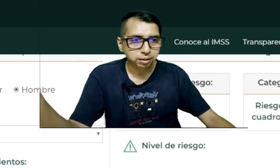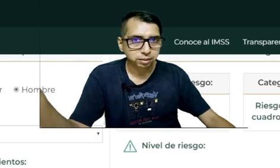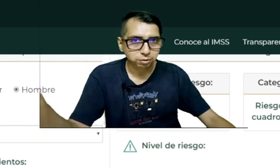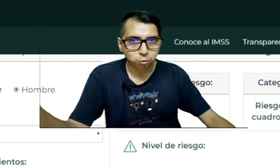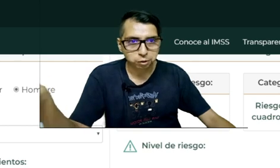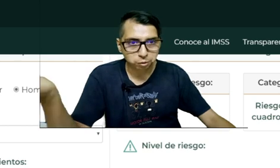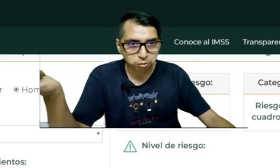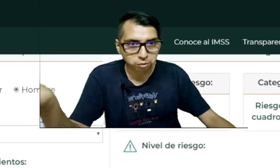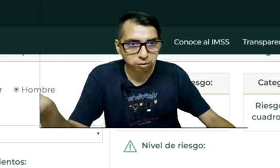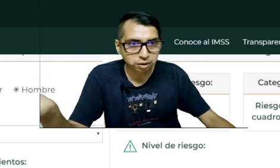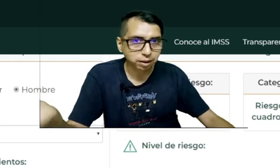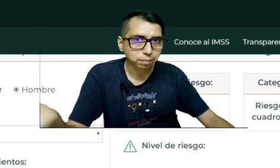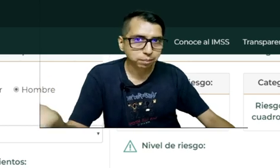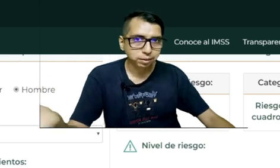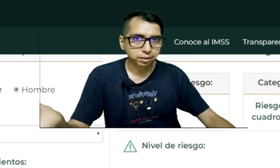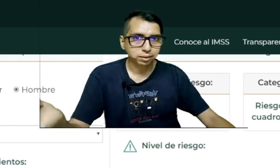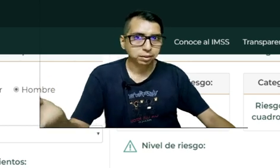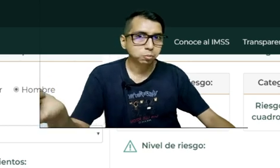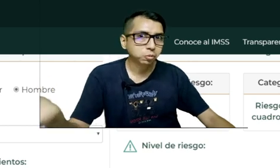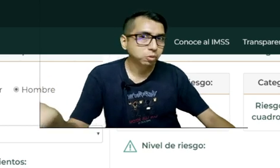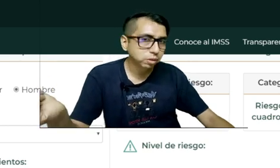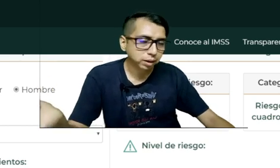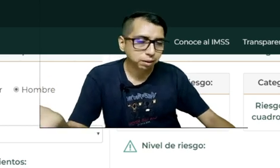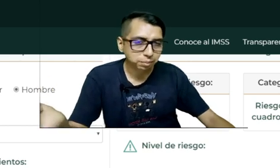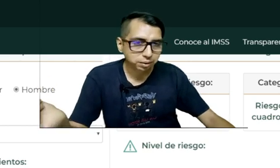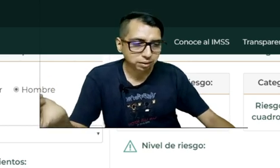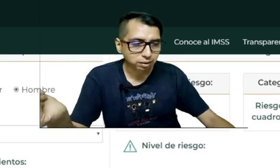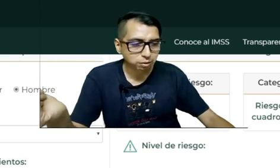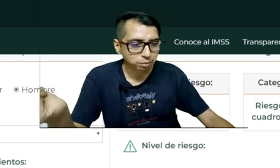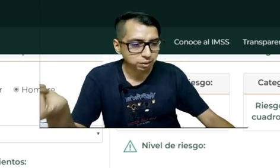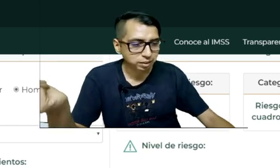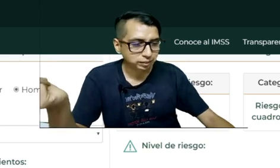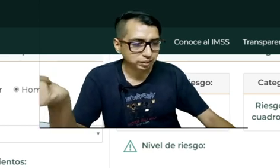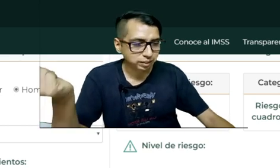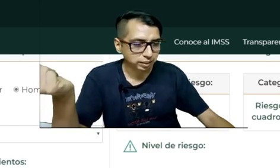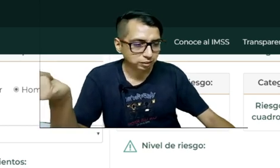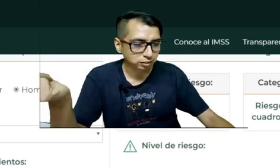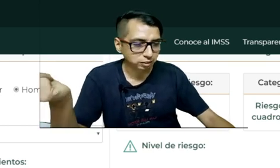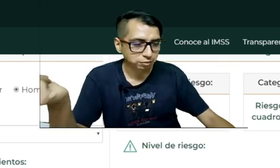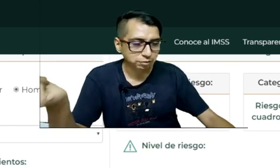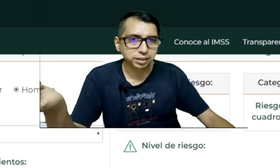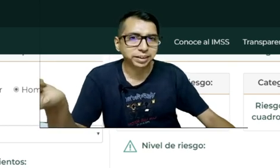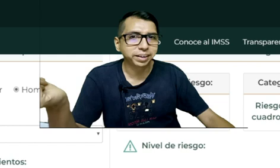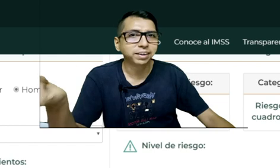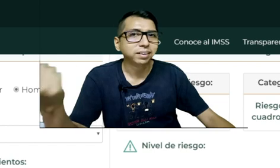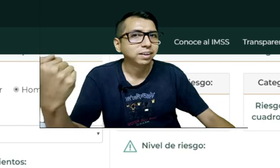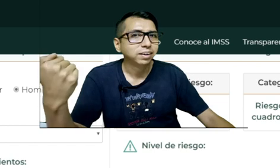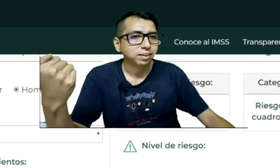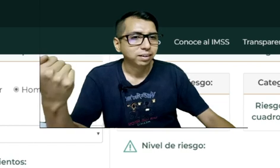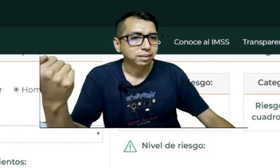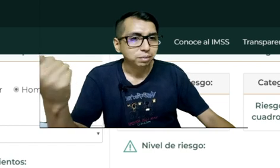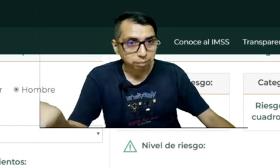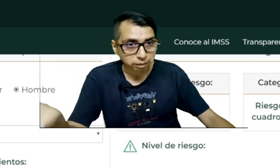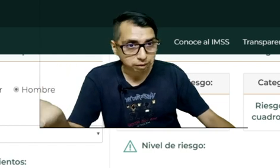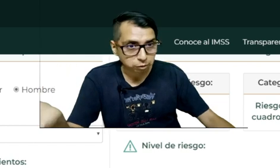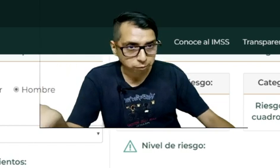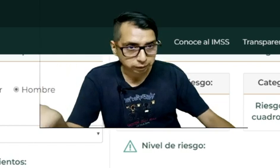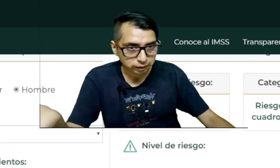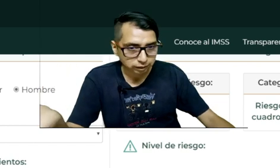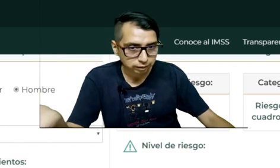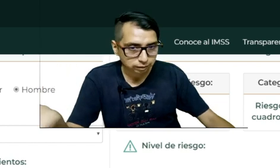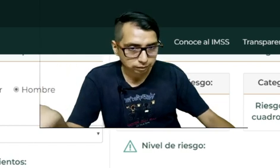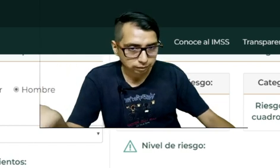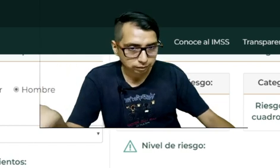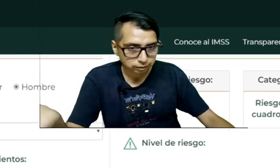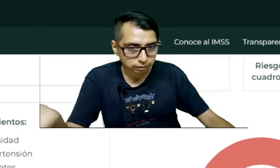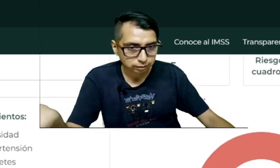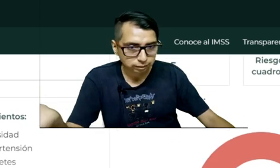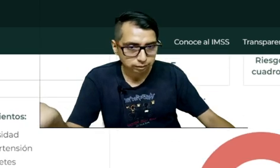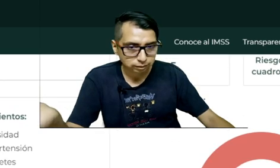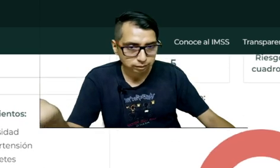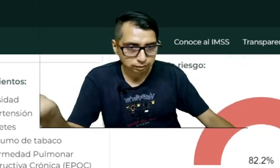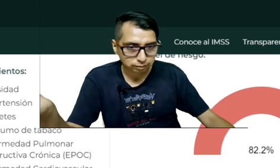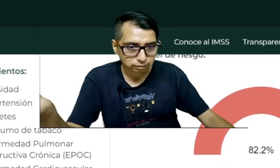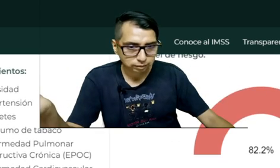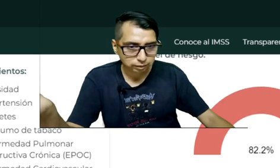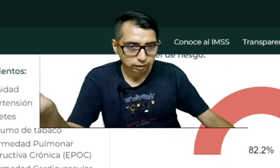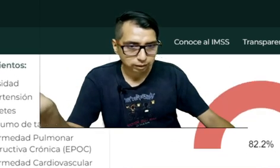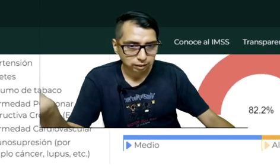grave de un cuadro muy grave muy grave de kobe así que esto significa que me vale entubar